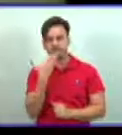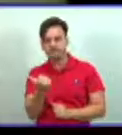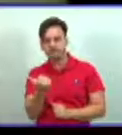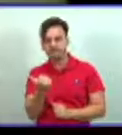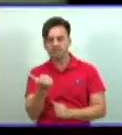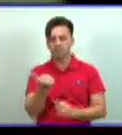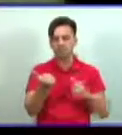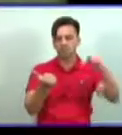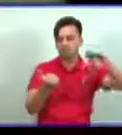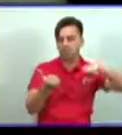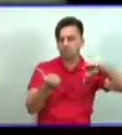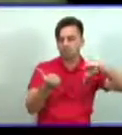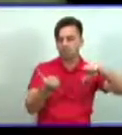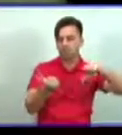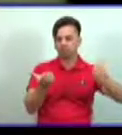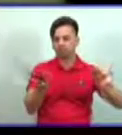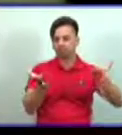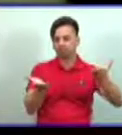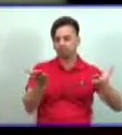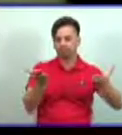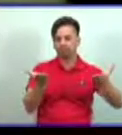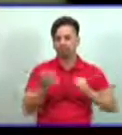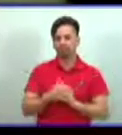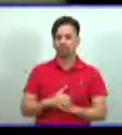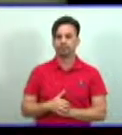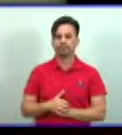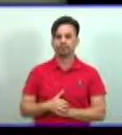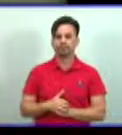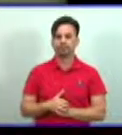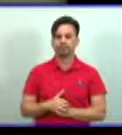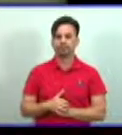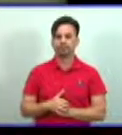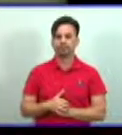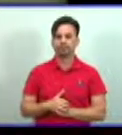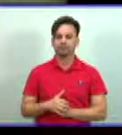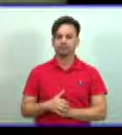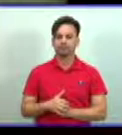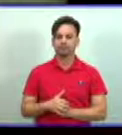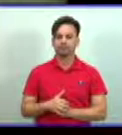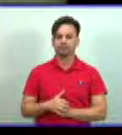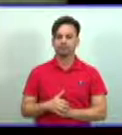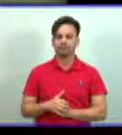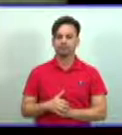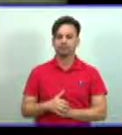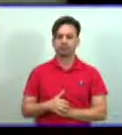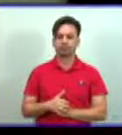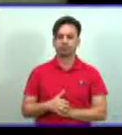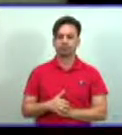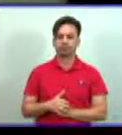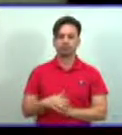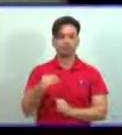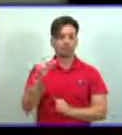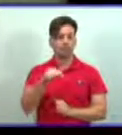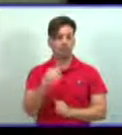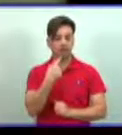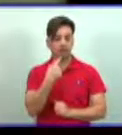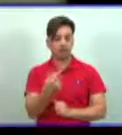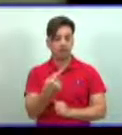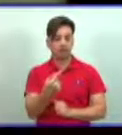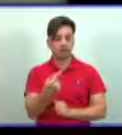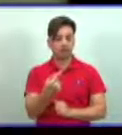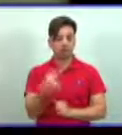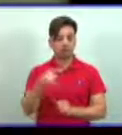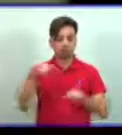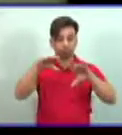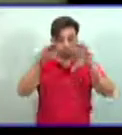hay algunos que vienen asociados con elementos negativos. Por eso decimos que en ellas suceden eventos meteorológicos necesarios